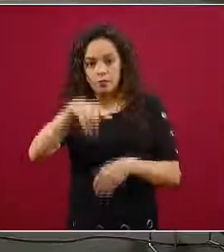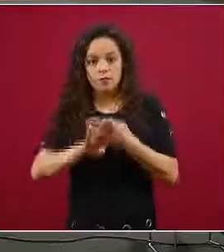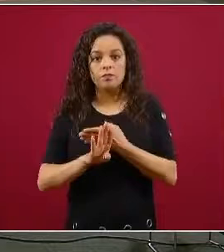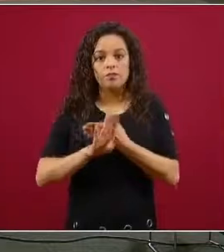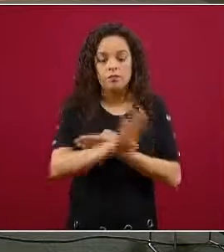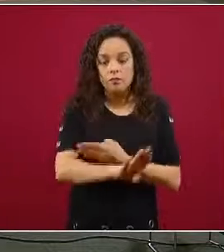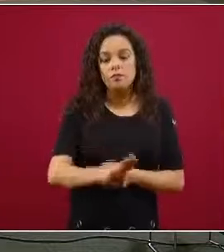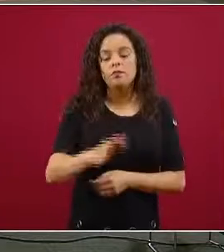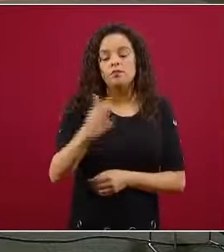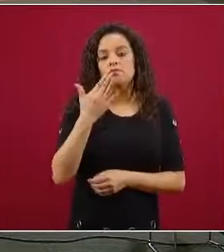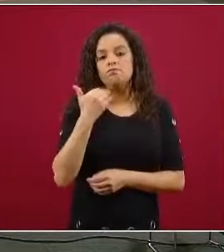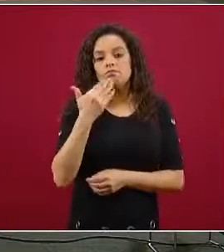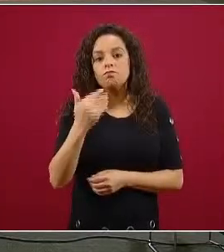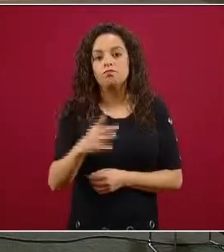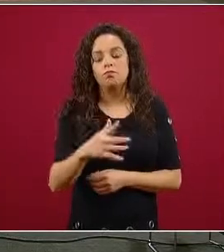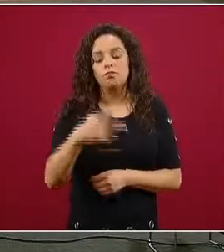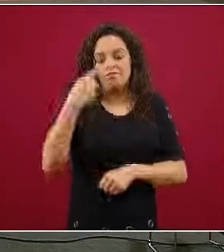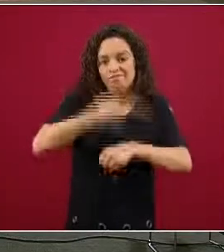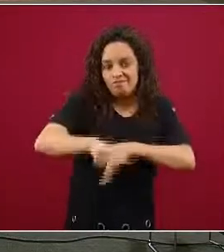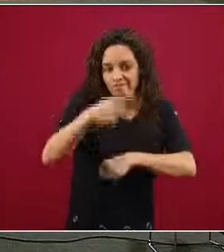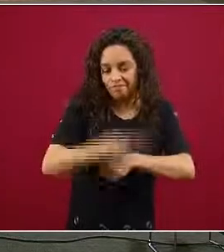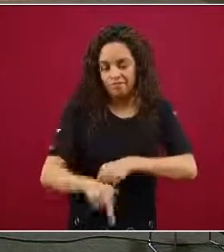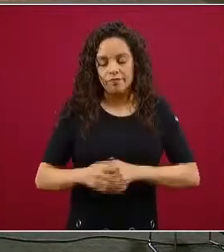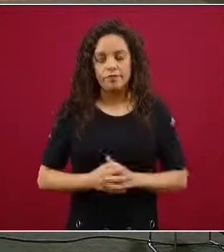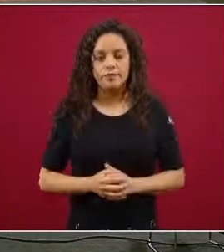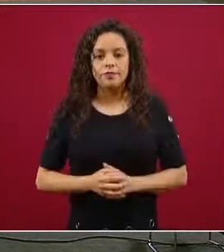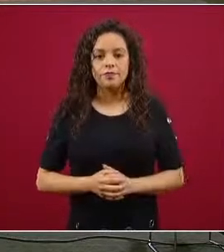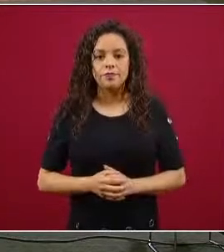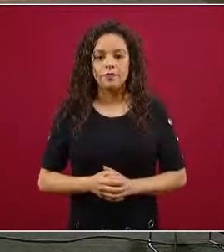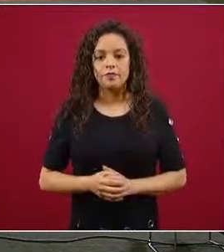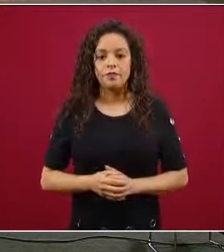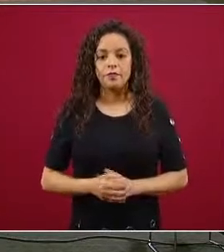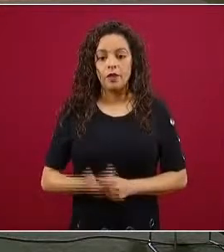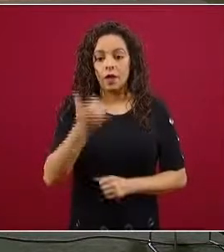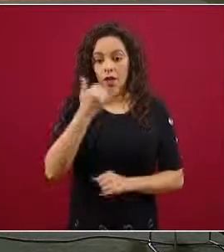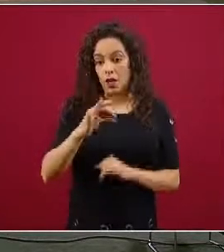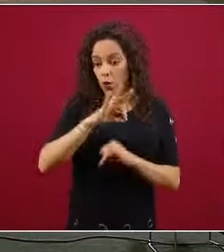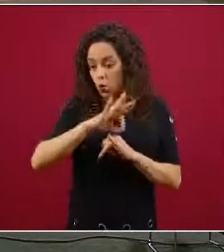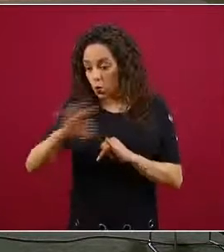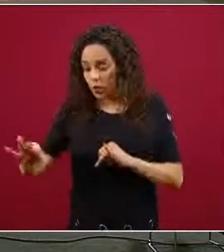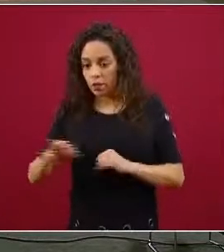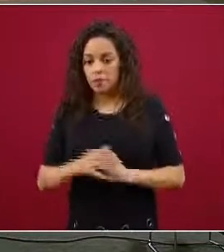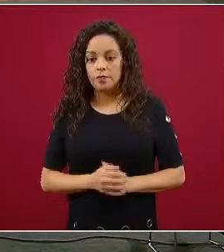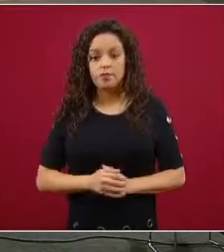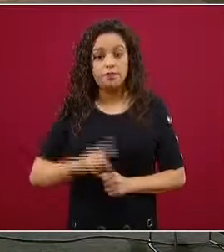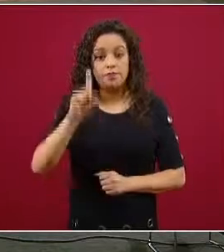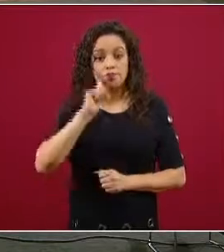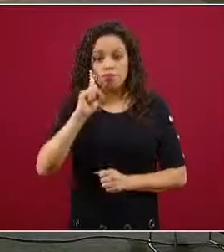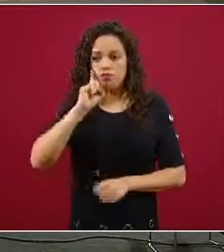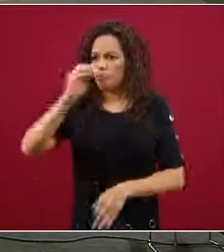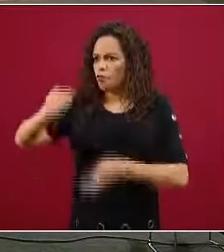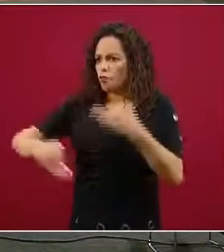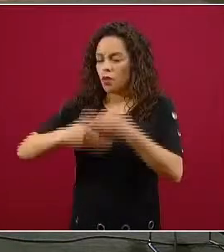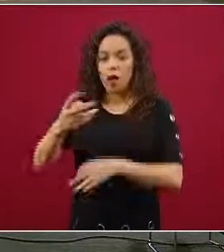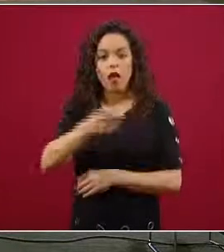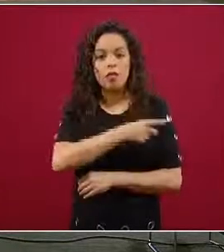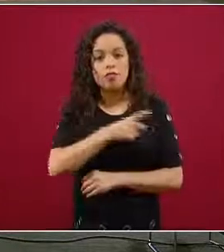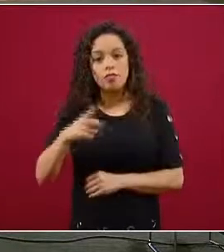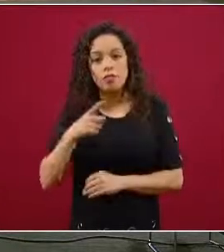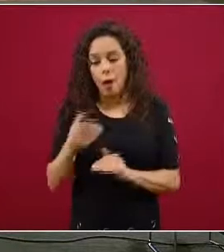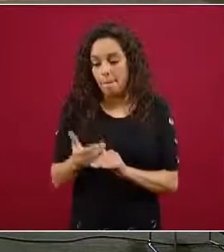mínimo que se puedan llevar. Y finalmente, toda mujer debe desarrollar un plan para